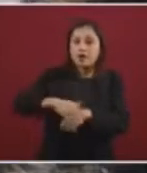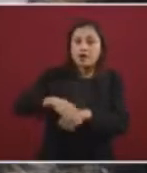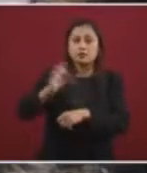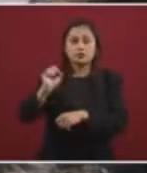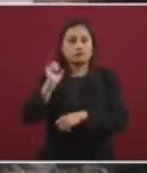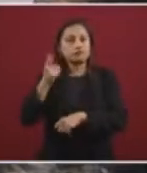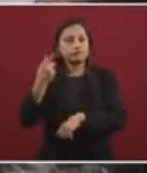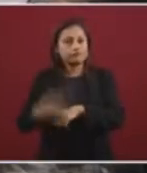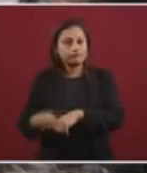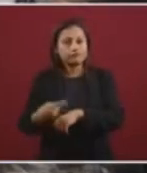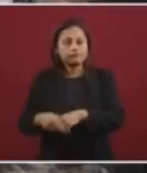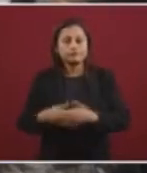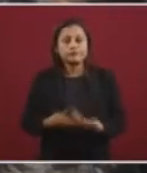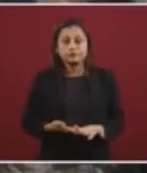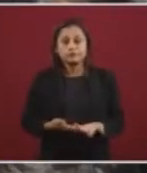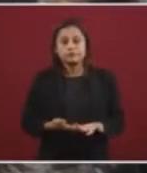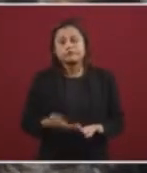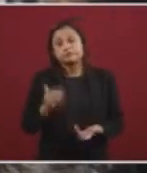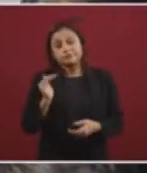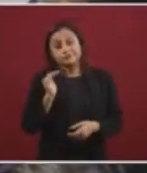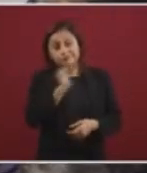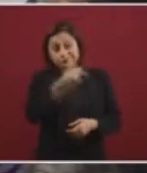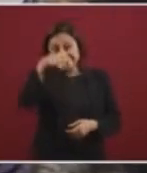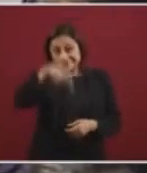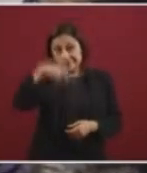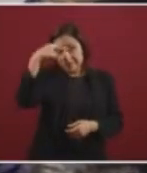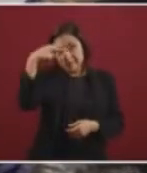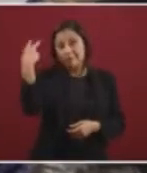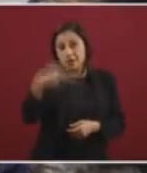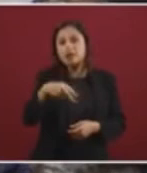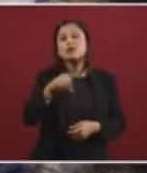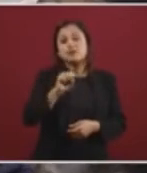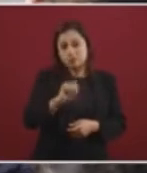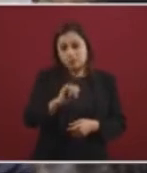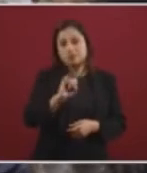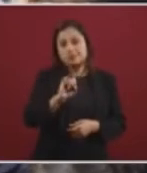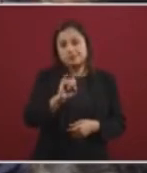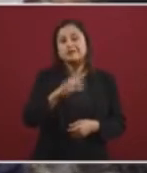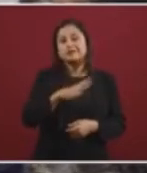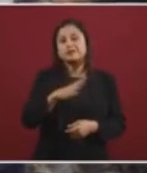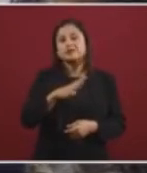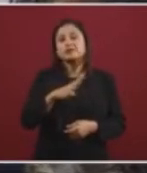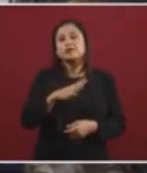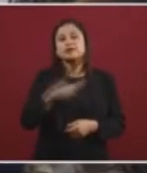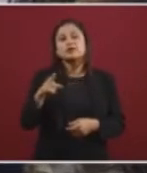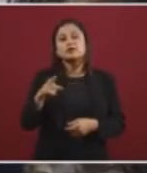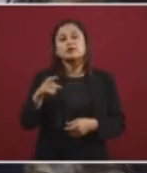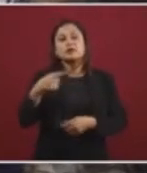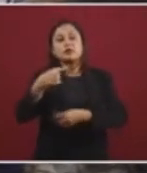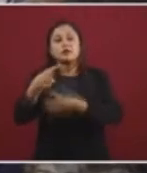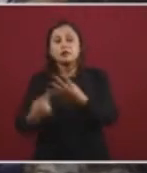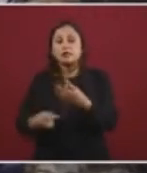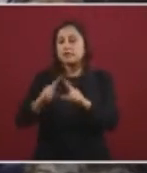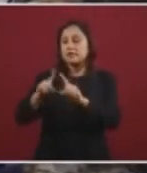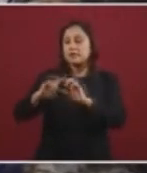Esto, presidente, está ocurriendo hoy en México. Así nos lo han manifestado estas más de 30